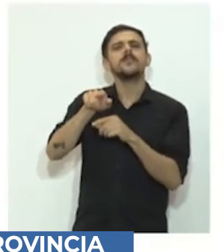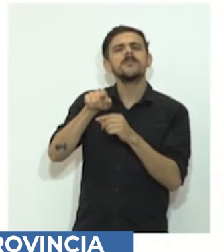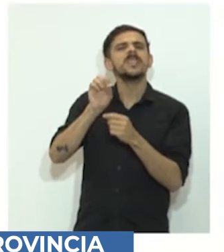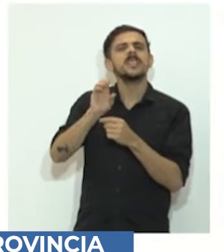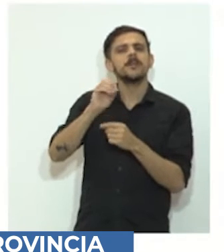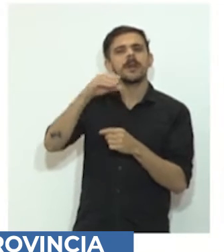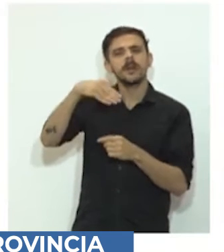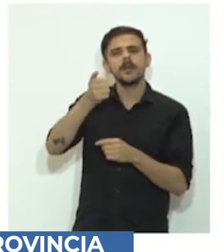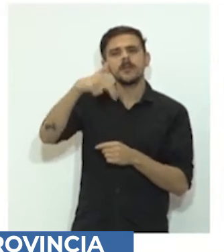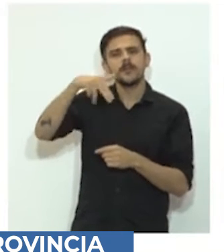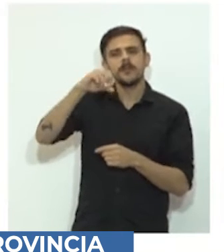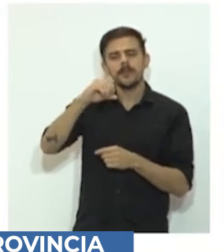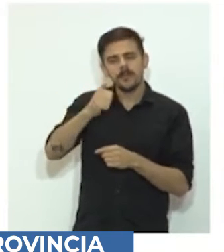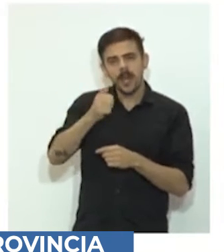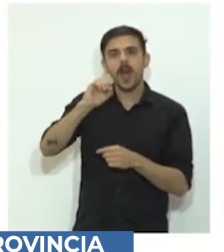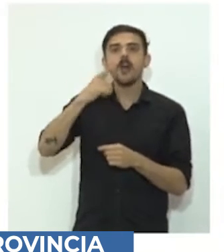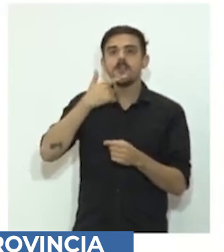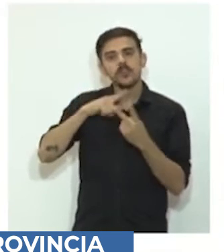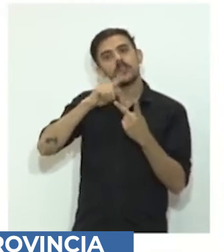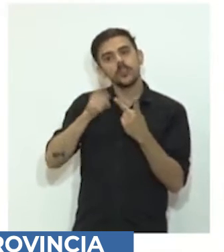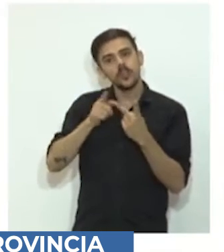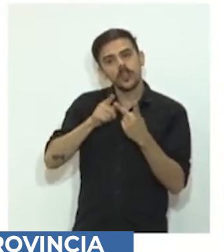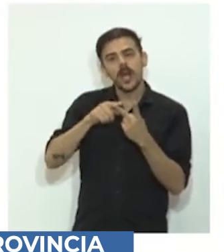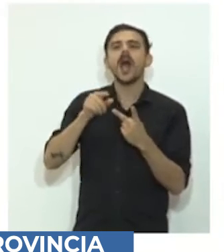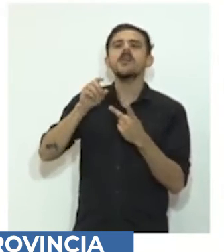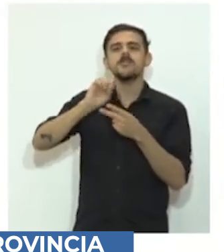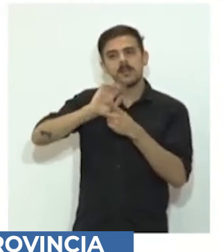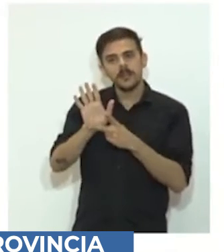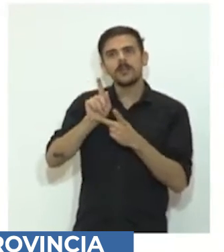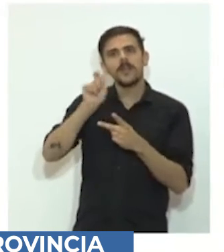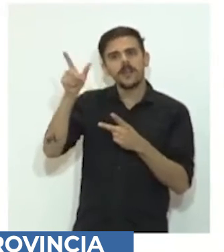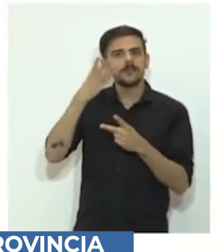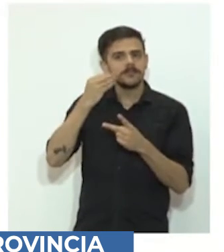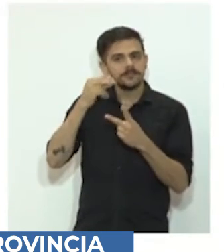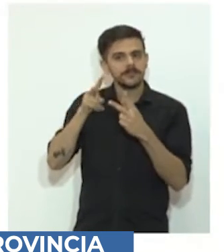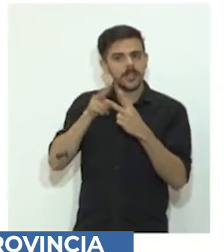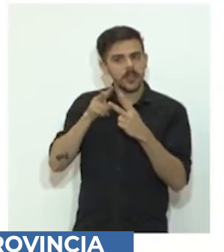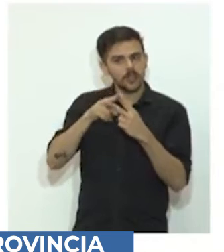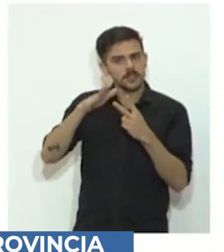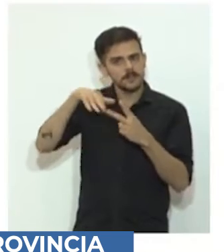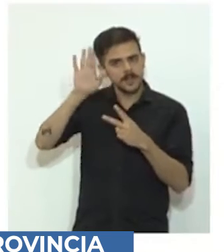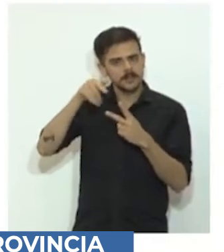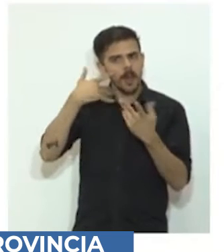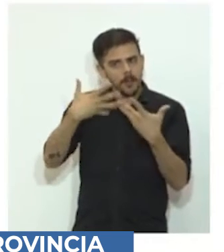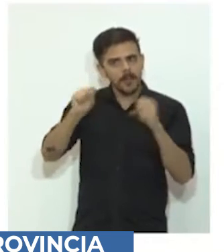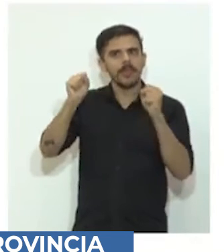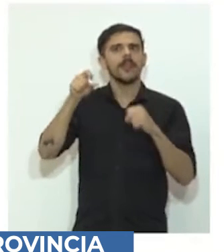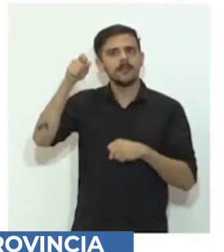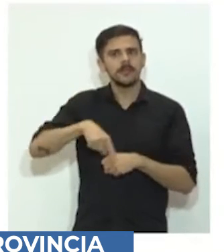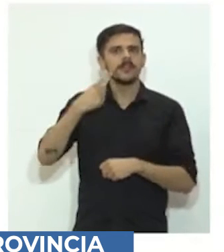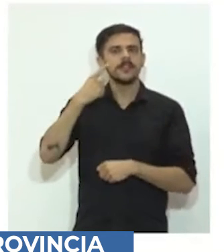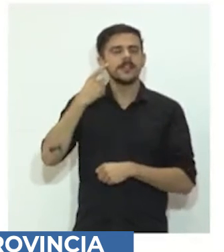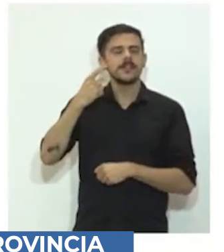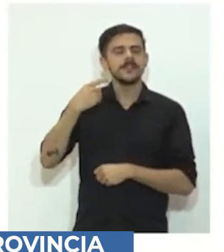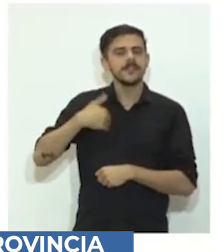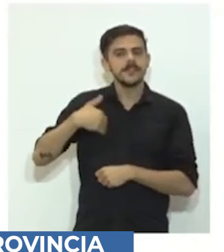variante de reino unido que son dos de las variantes más importantes que hemos se han detectado a nuestro país el 37 por ciento